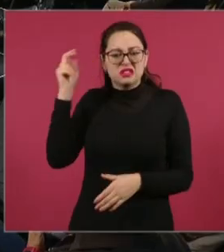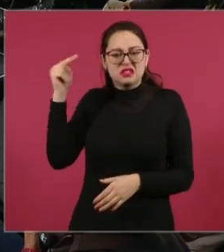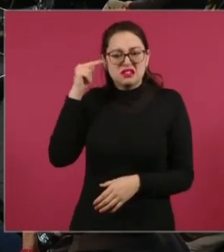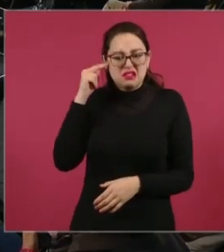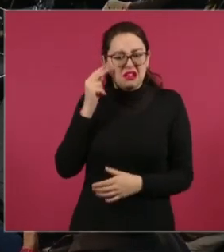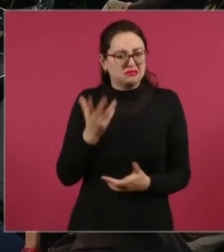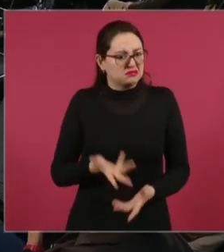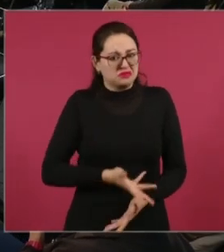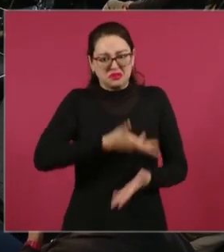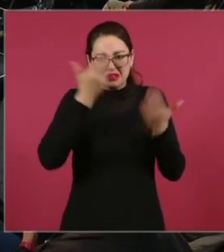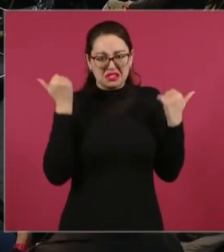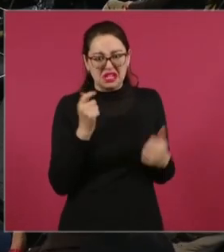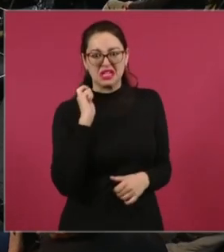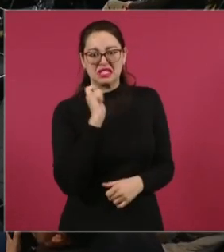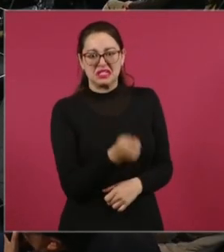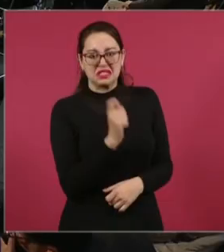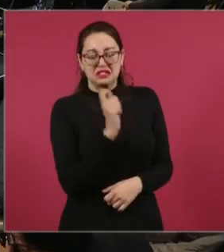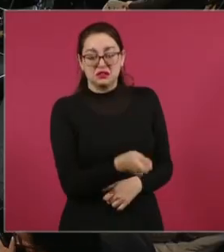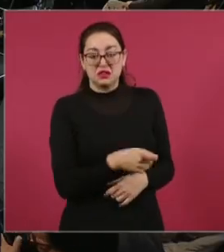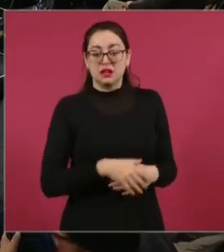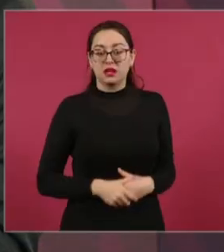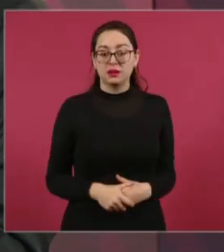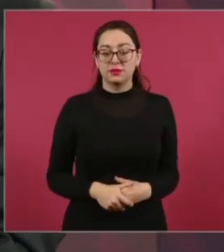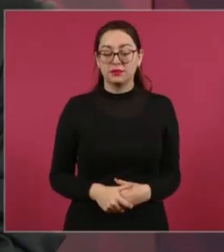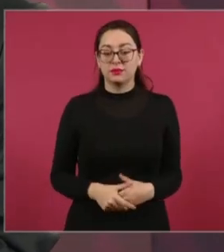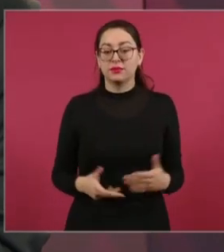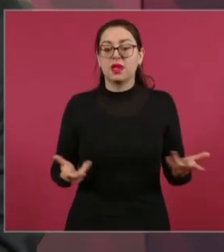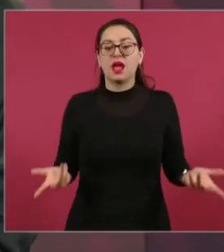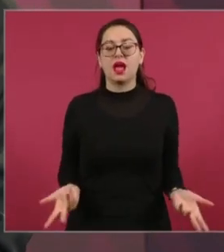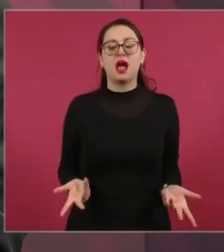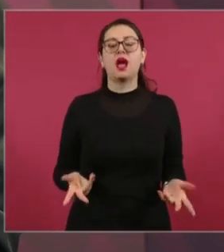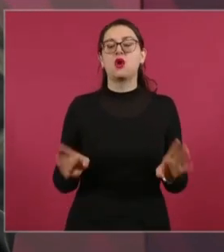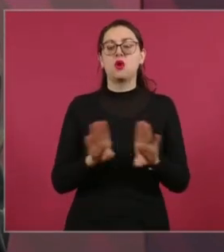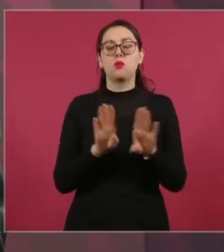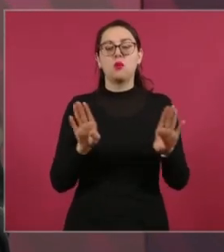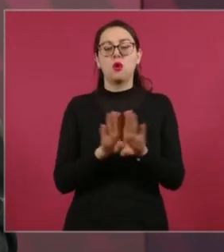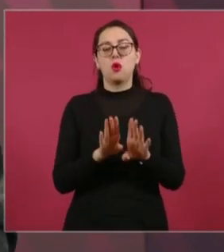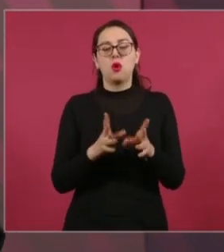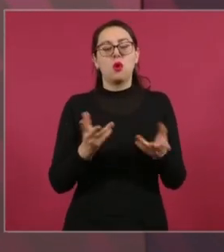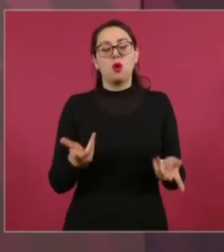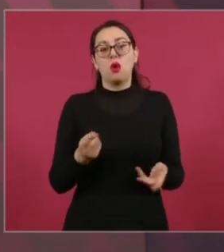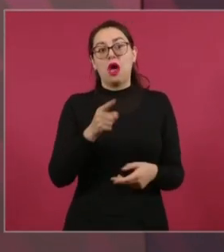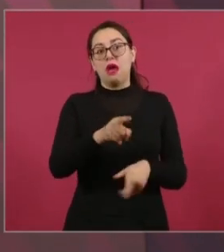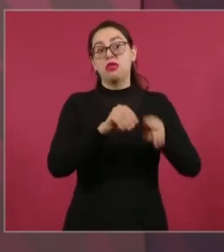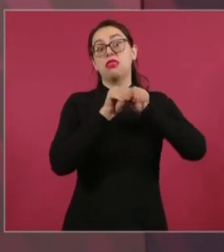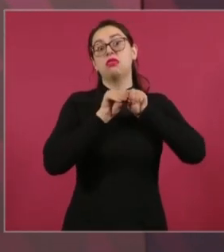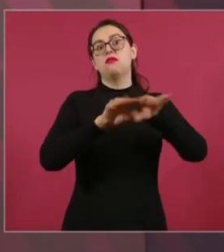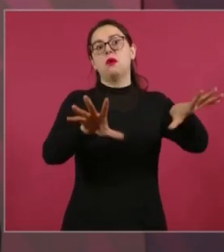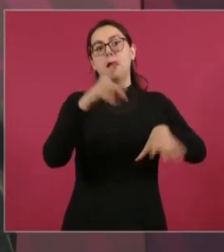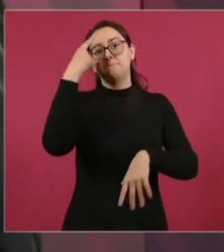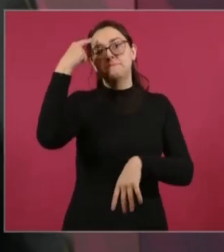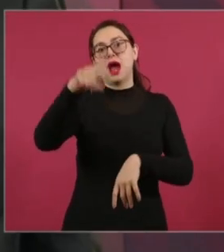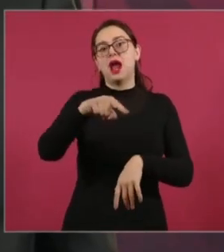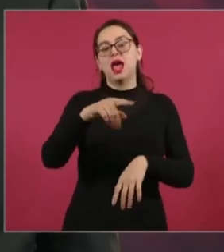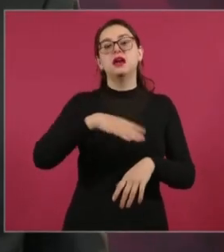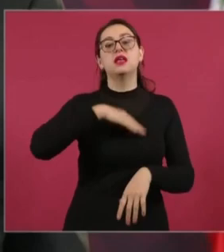Ah, sí, como que es una cortina de uno, no tuve que ver nada, absolutamente nada. Sí,